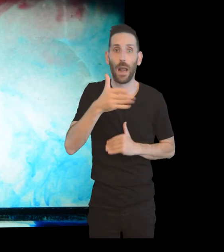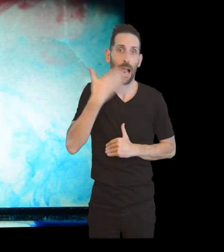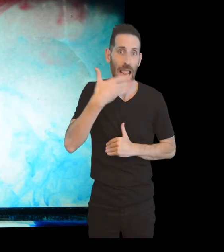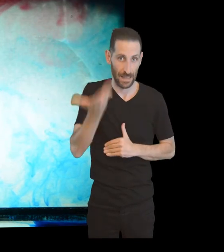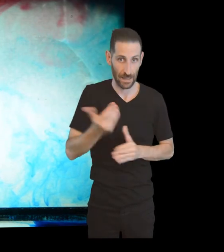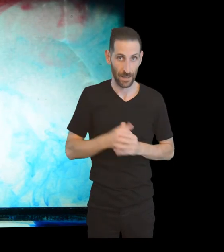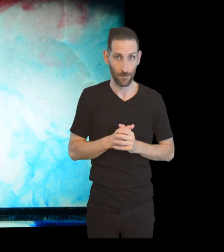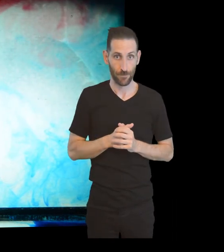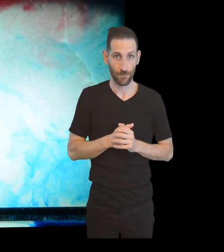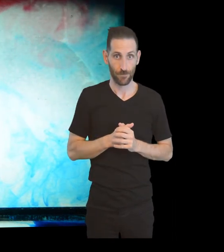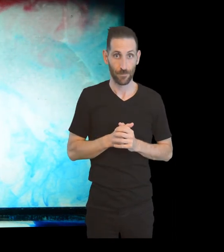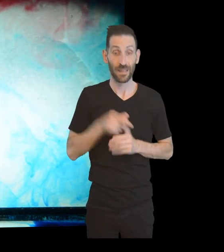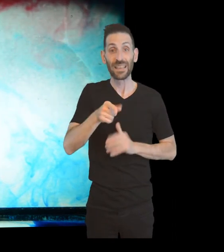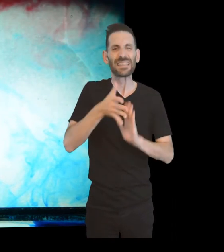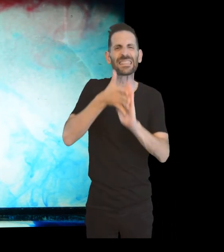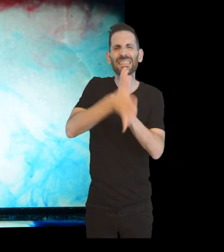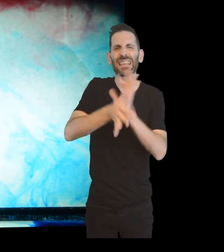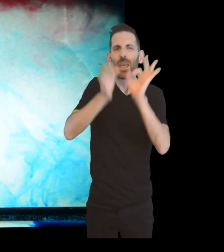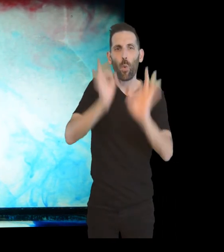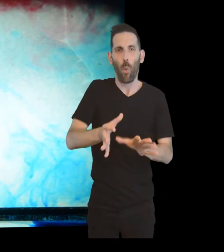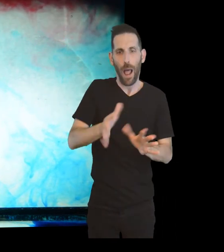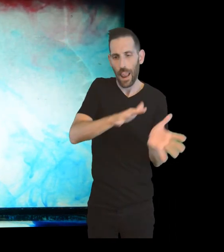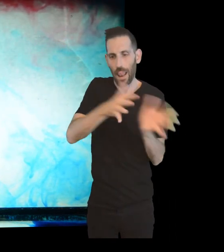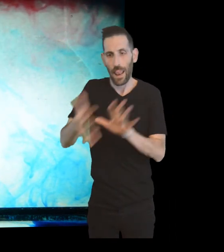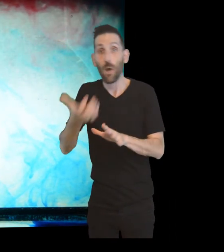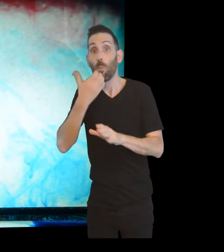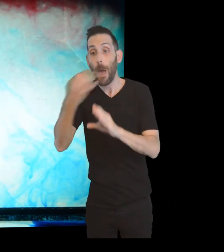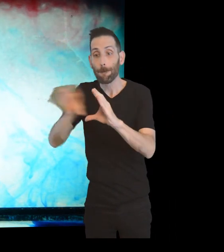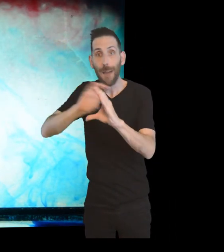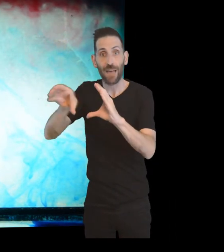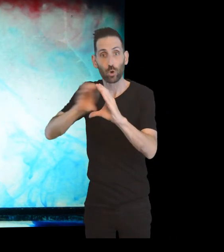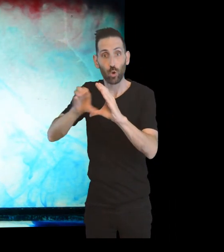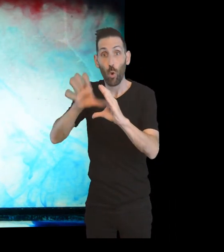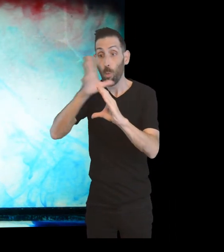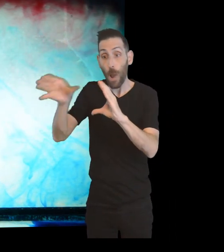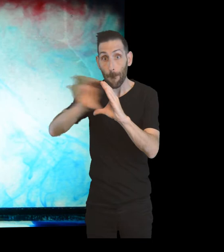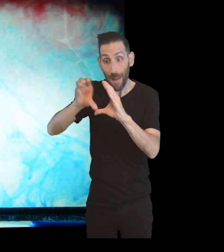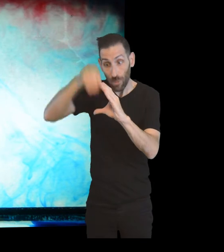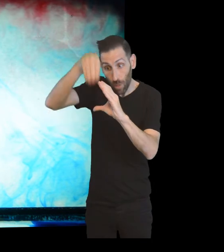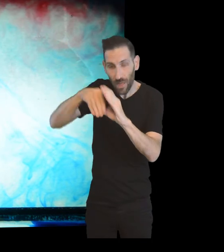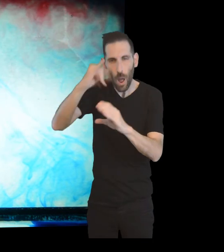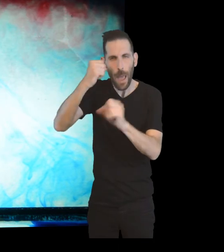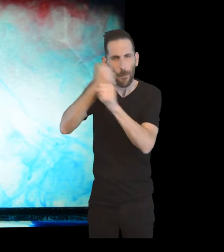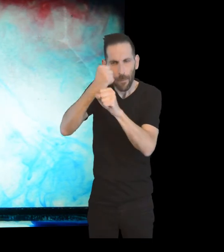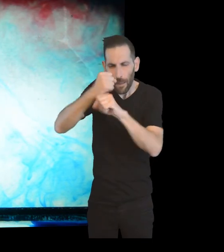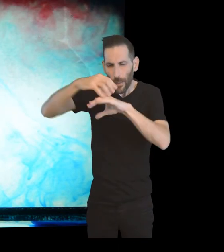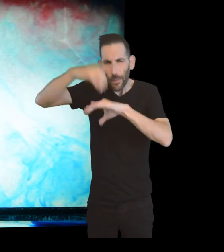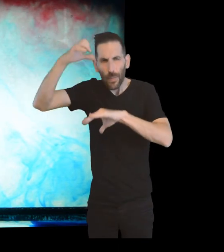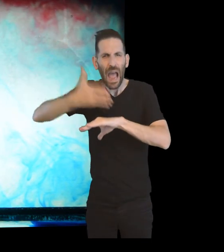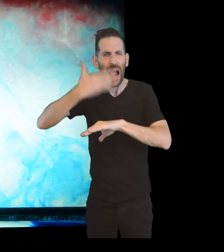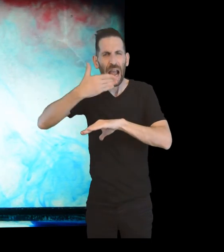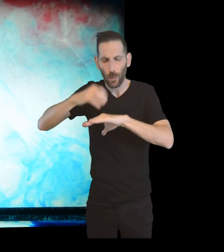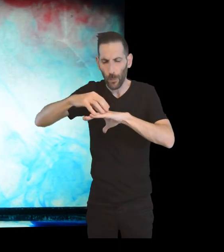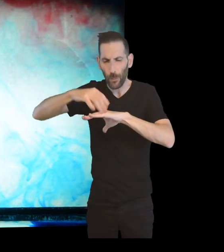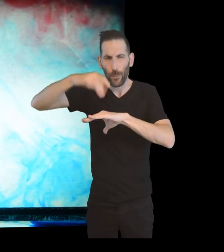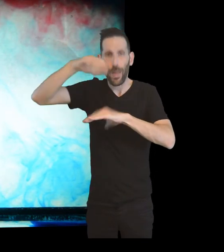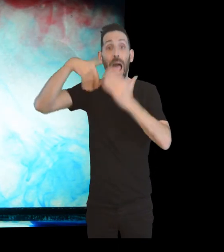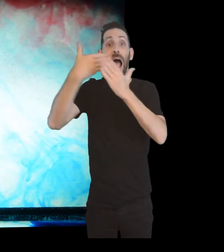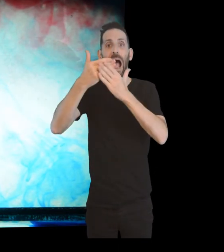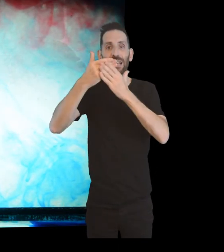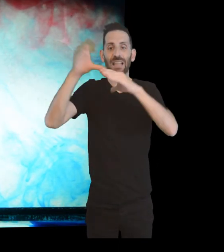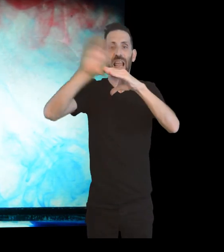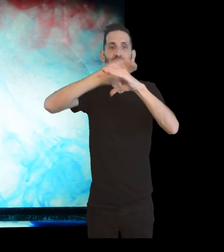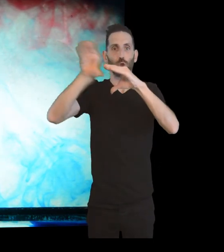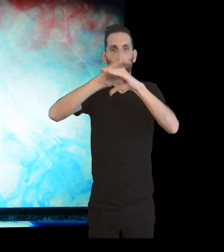quente. Isto é similar ao que acontece no manto, xa que existen penachos ou plumas moi quentes que ascenden ata